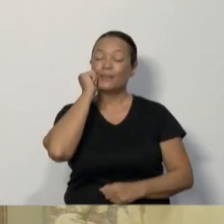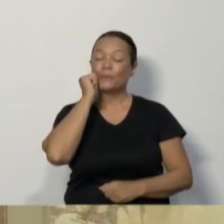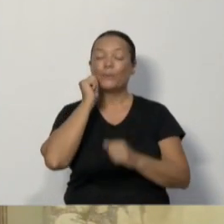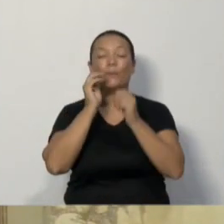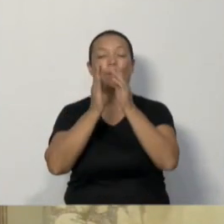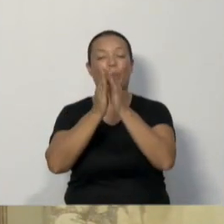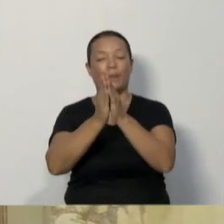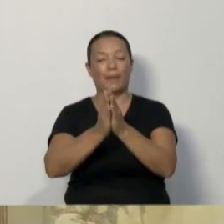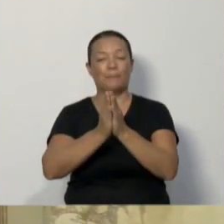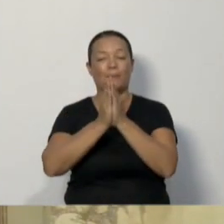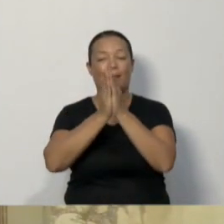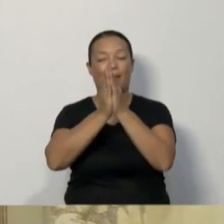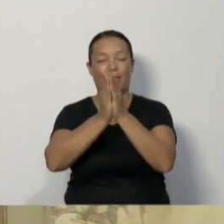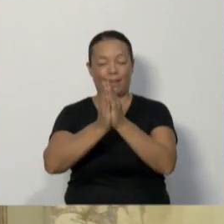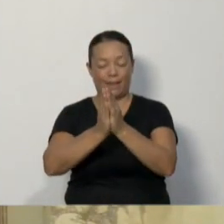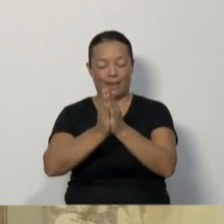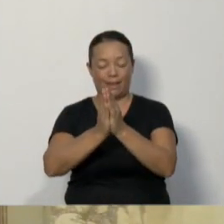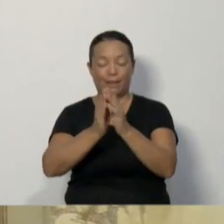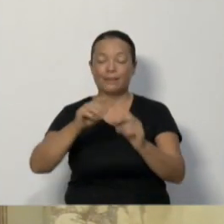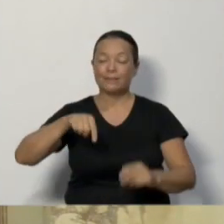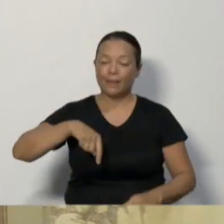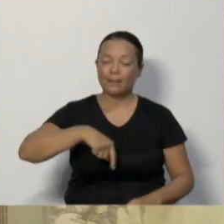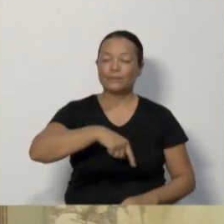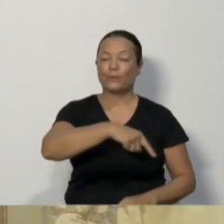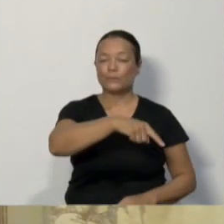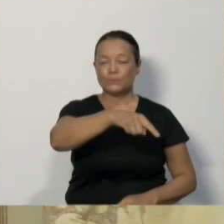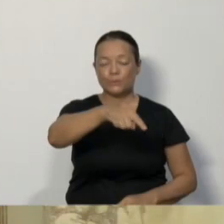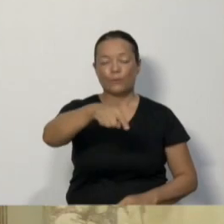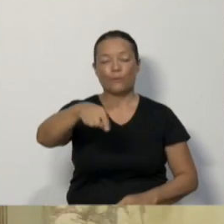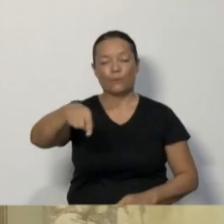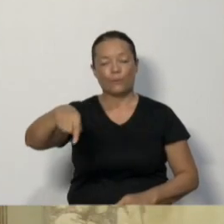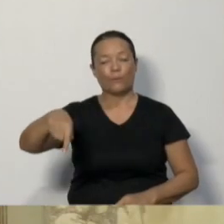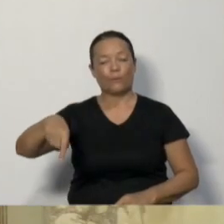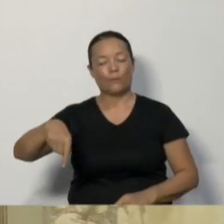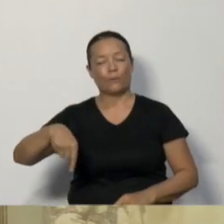nosotros. Señor, ten piedad de